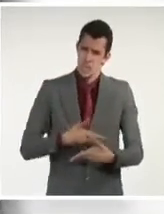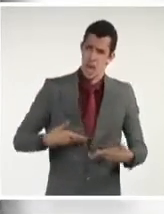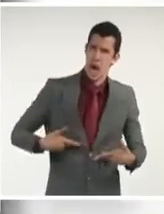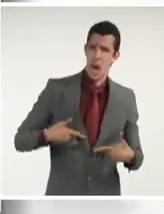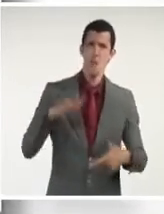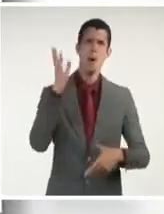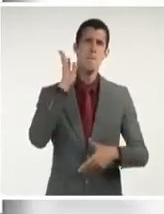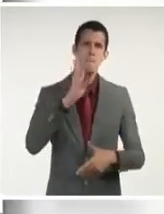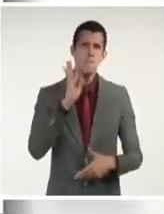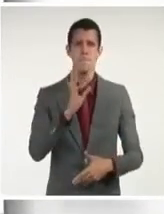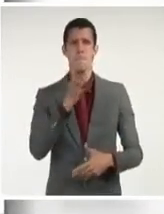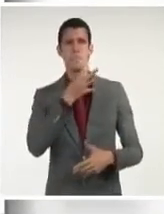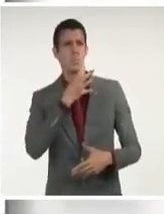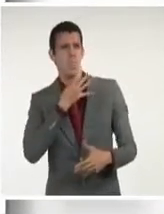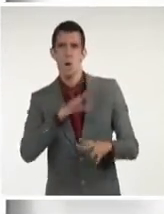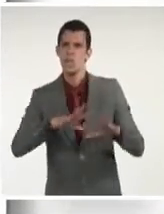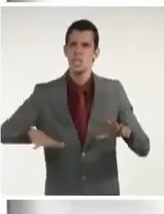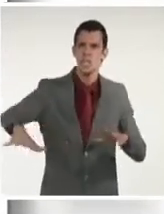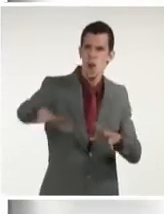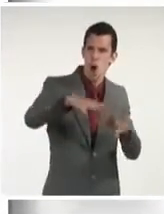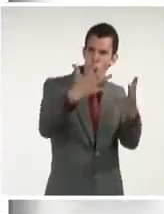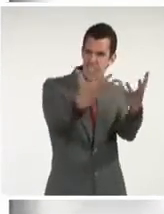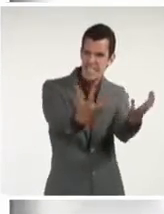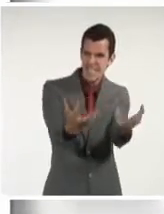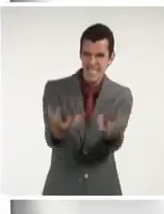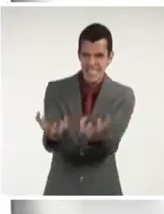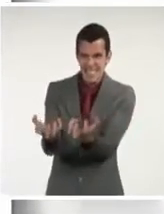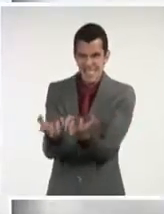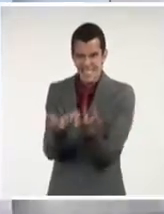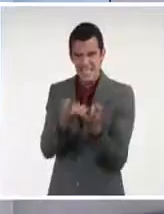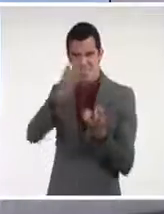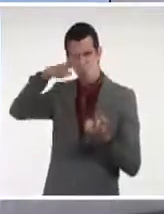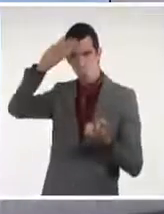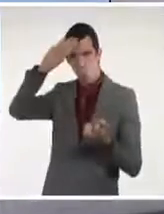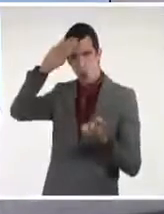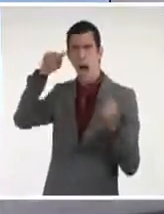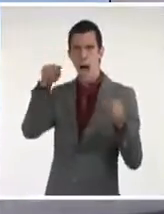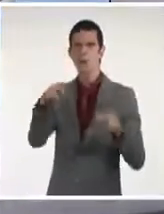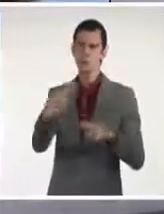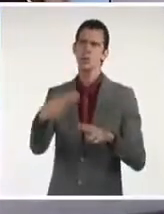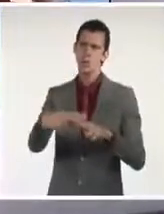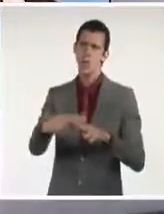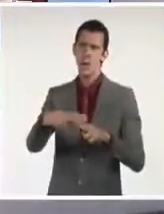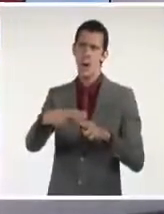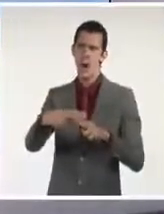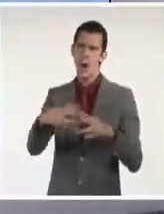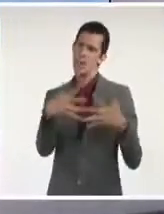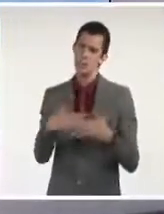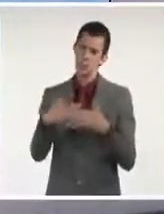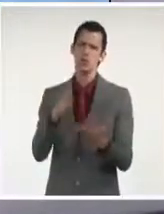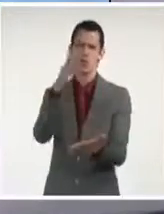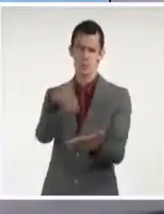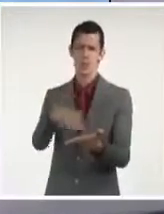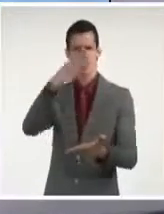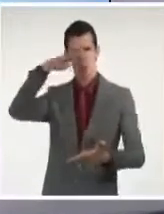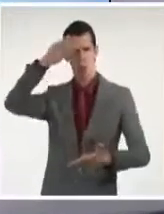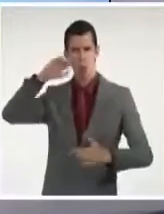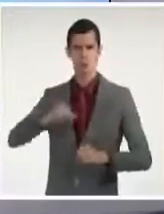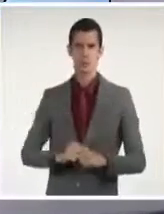proyecto de vida, de su futuro. Y esto yo no me lo estoy imaginando. Esto lo vimos en Irak, en Libia, en Siria.